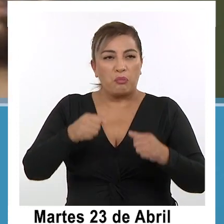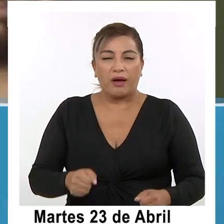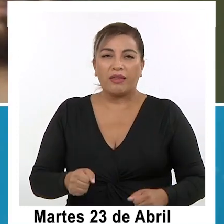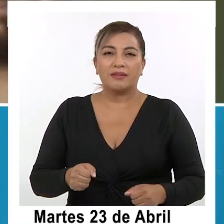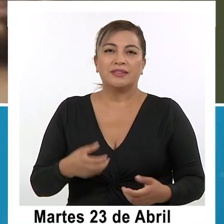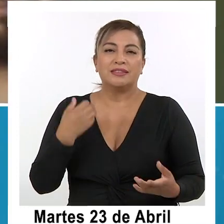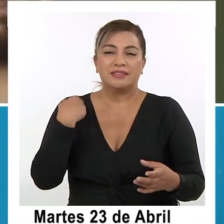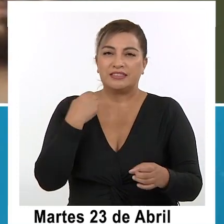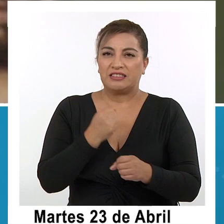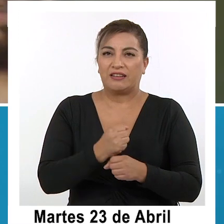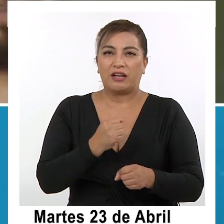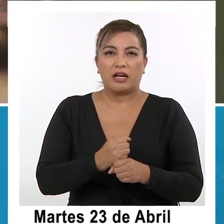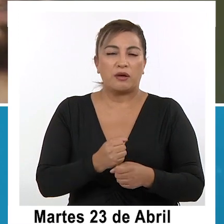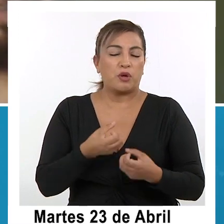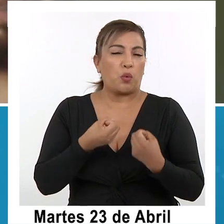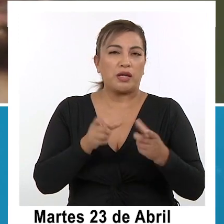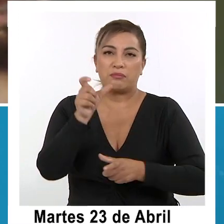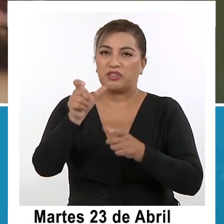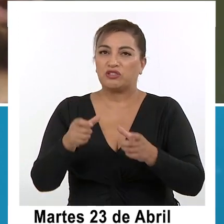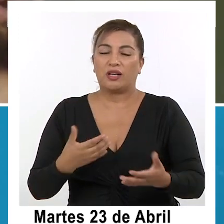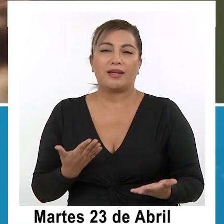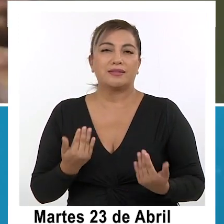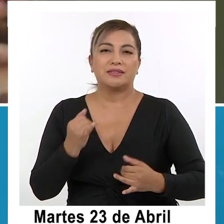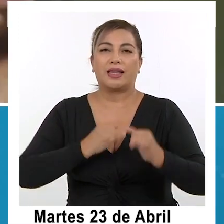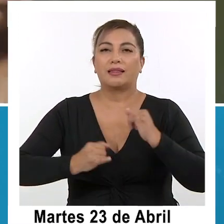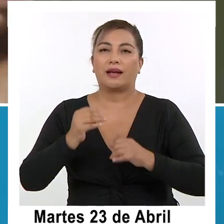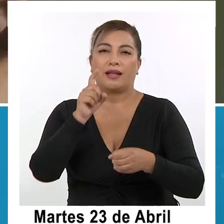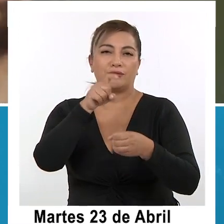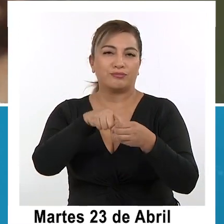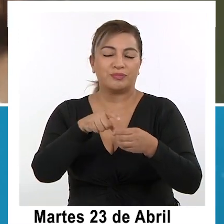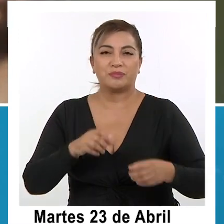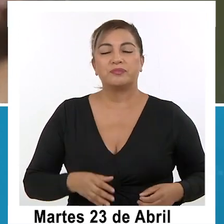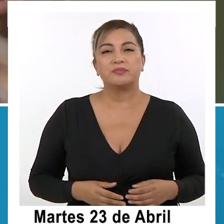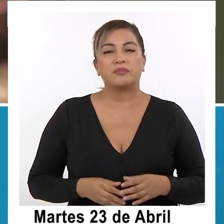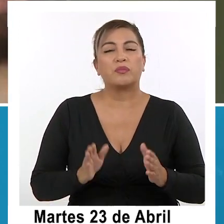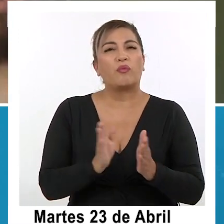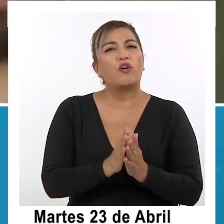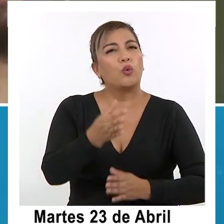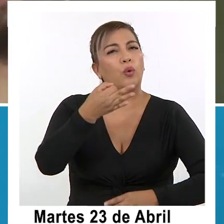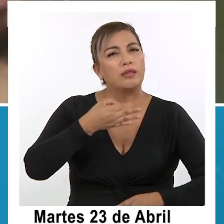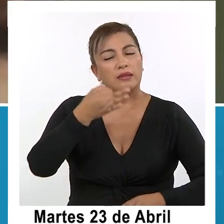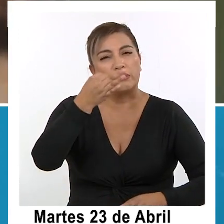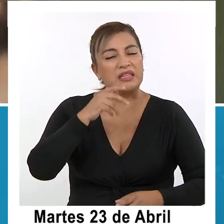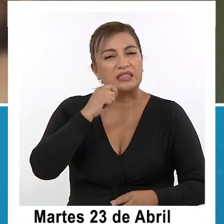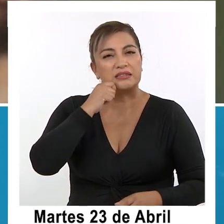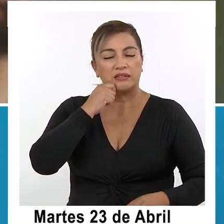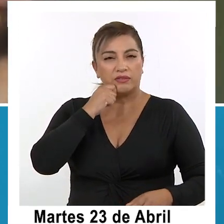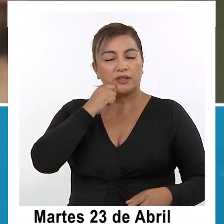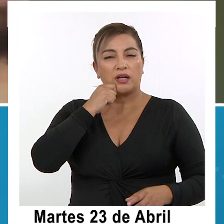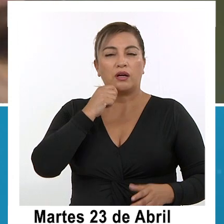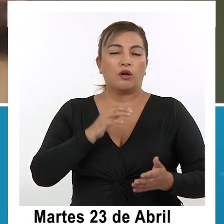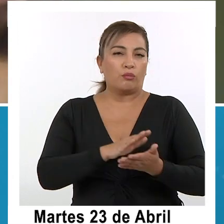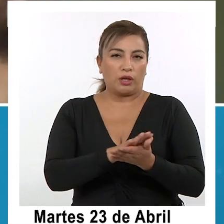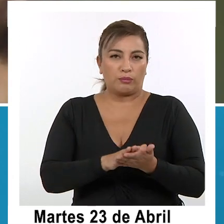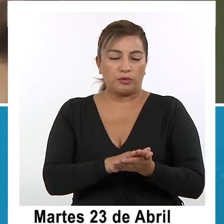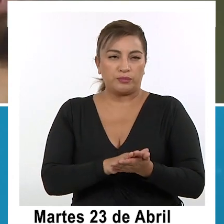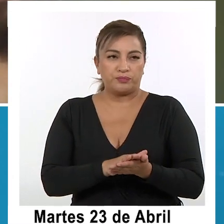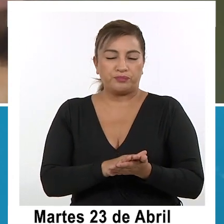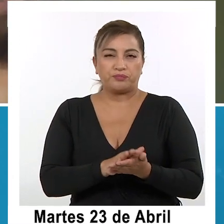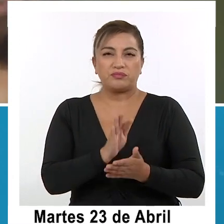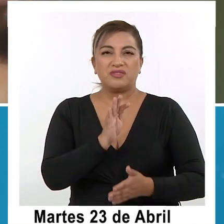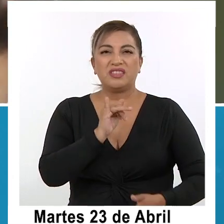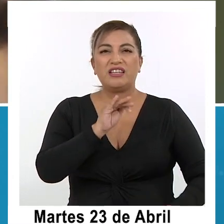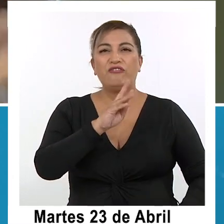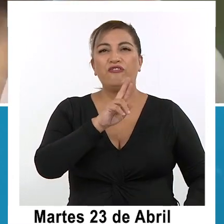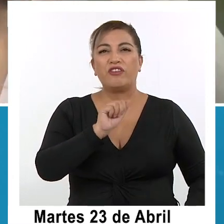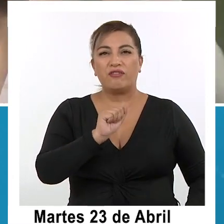más para para cualquier usuario que necesite hoy internet en su hogar Cuéntame Cuéntame un poco eh Cuál sería un beneficio de lo que es la fibra